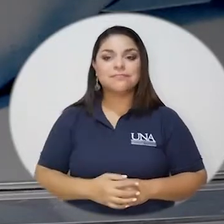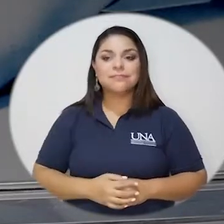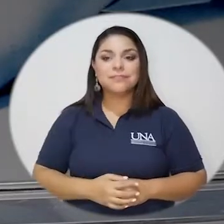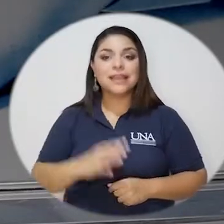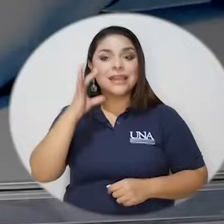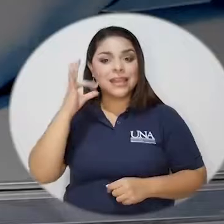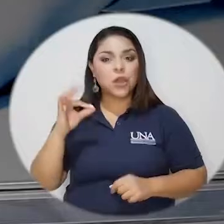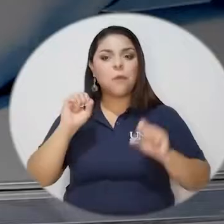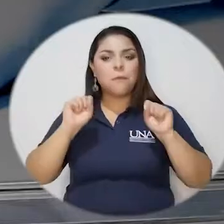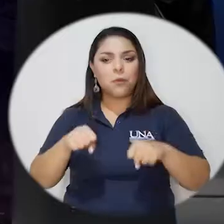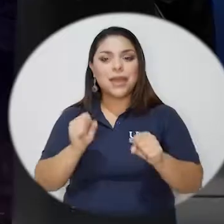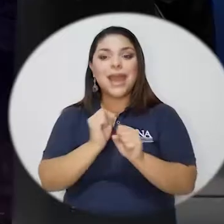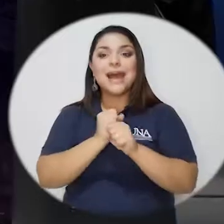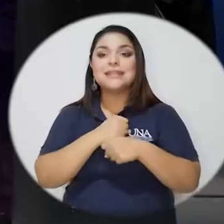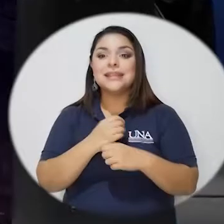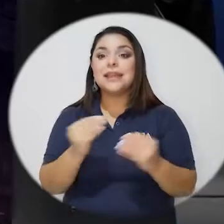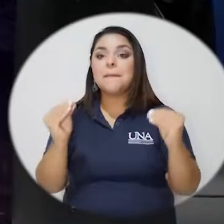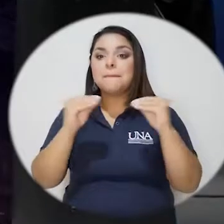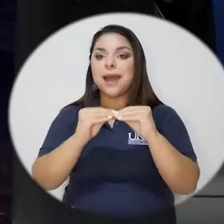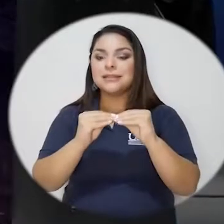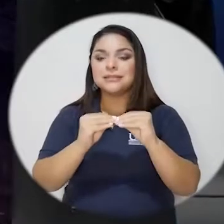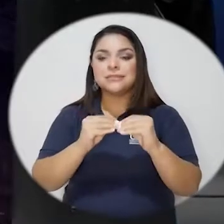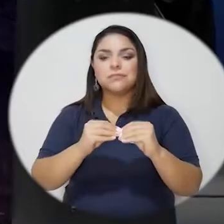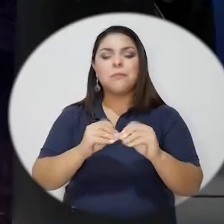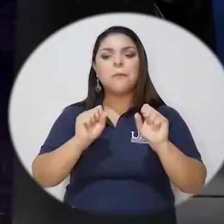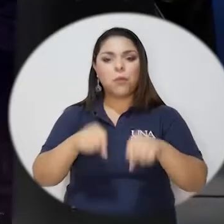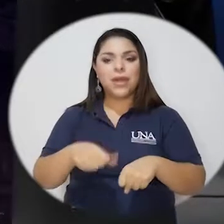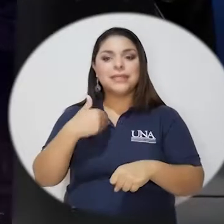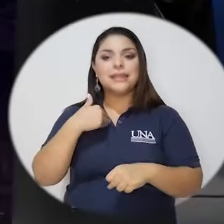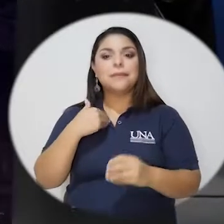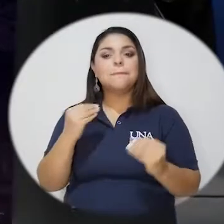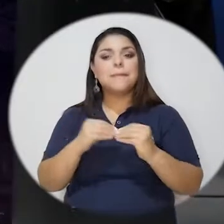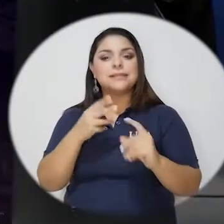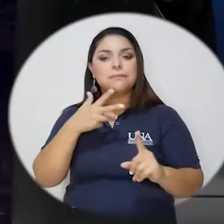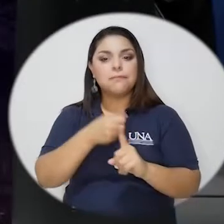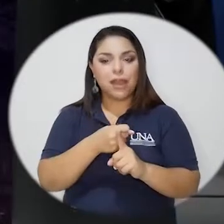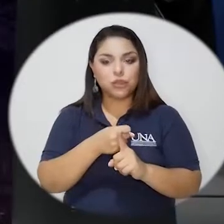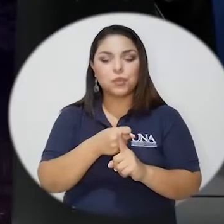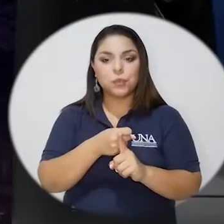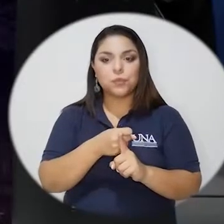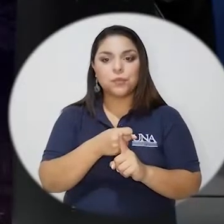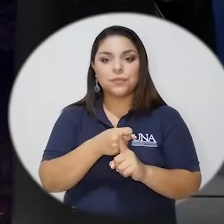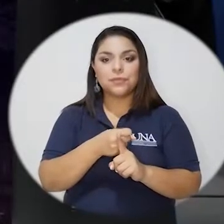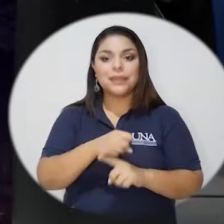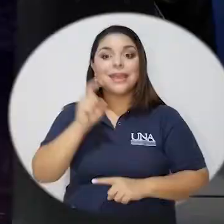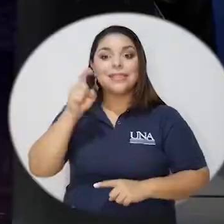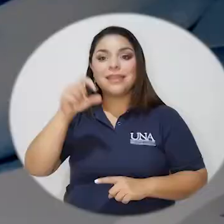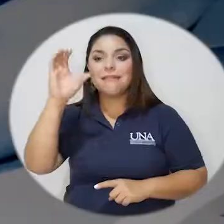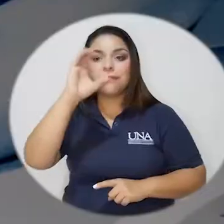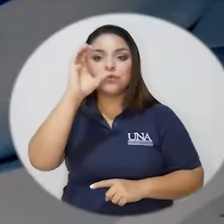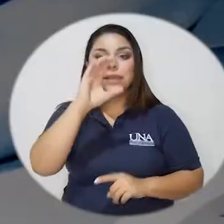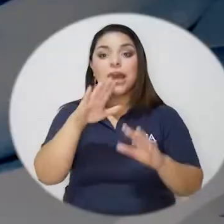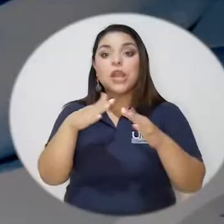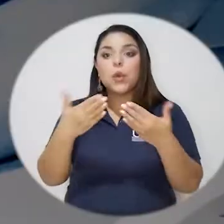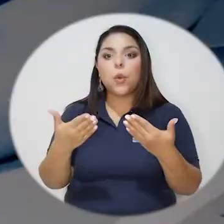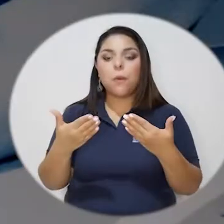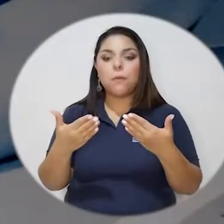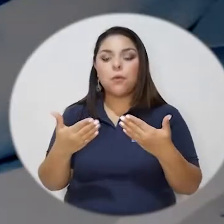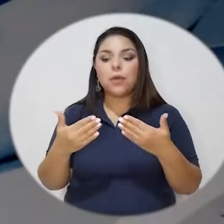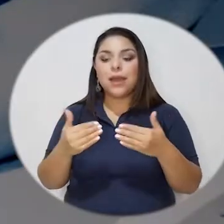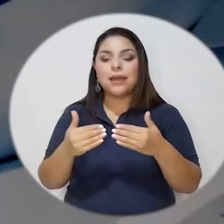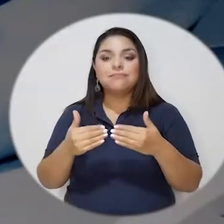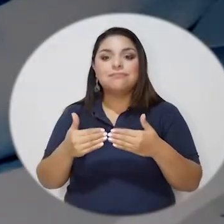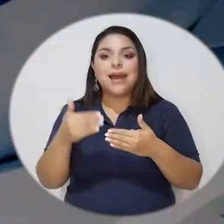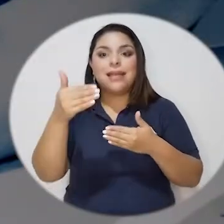que se puede hacer mucho más, se puede generar mucho más impacto. Hay que buscar